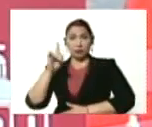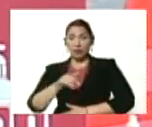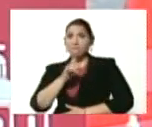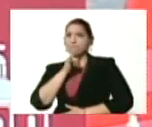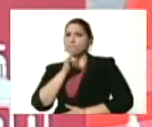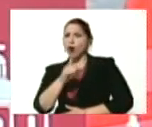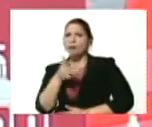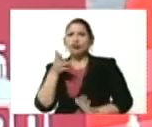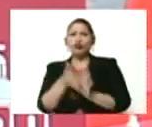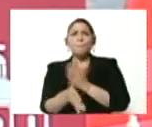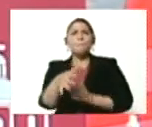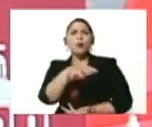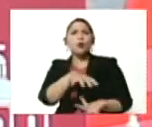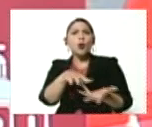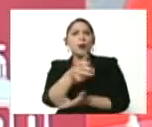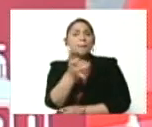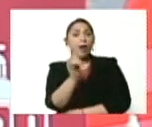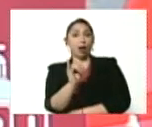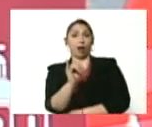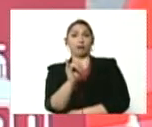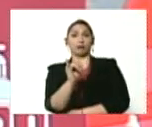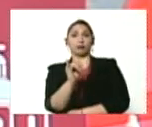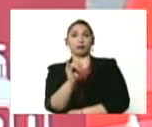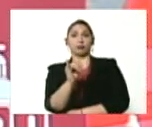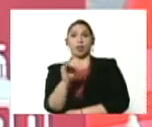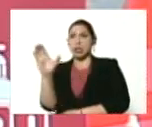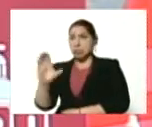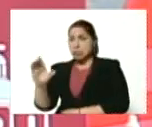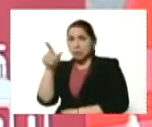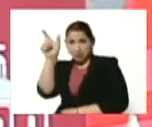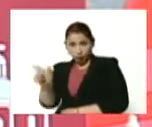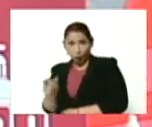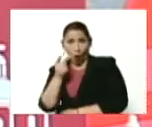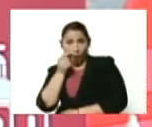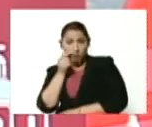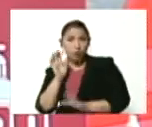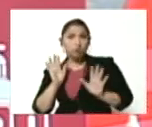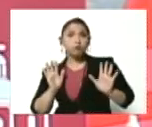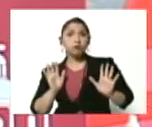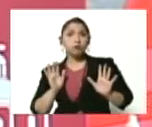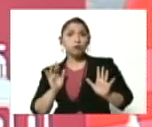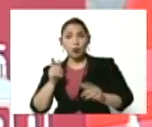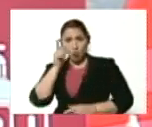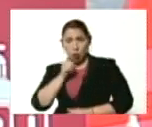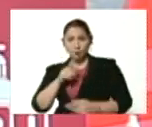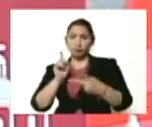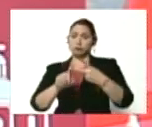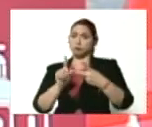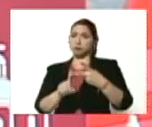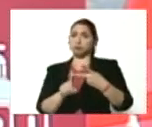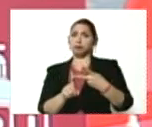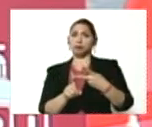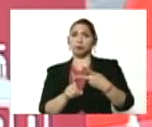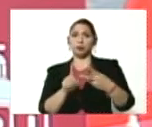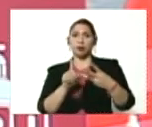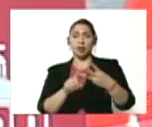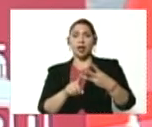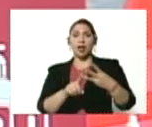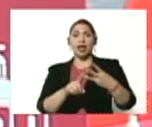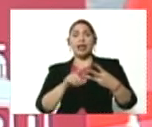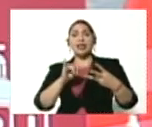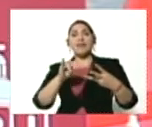los problemas que hay entre Cliver Alcalá Cordones, Leopoldo López, Iván